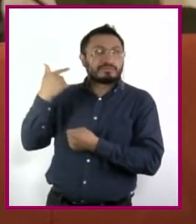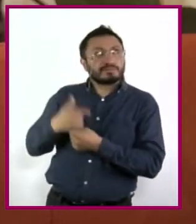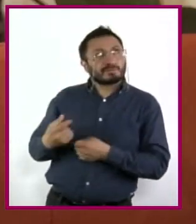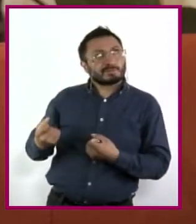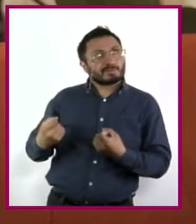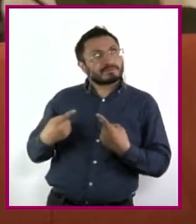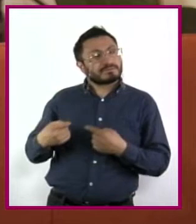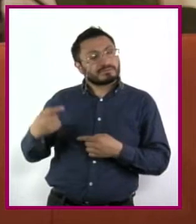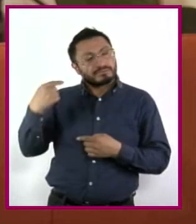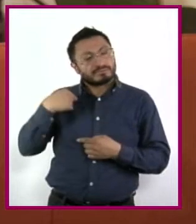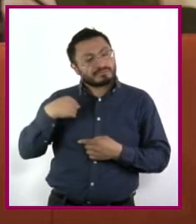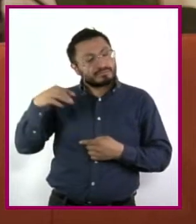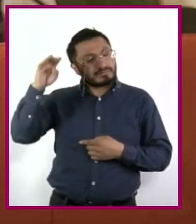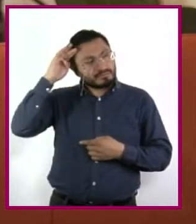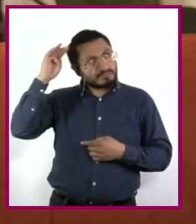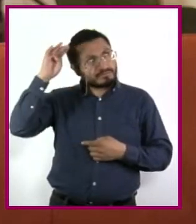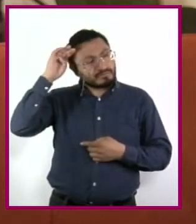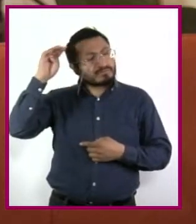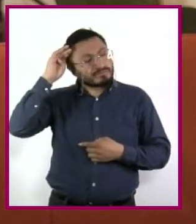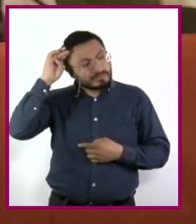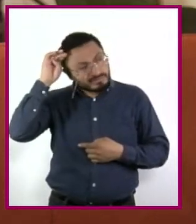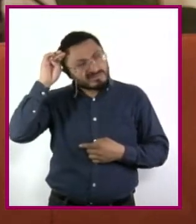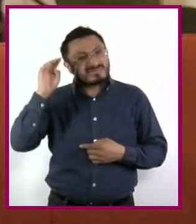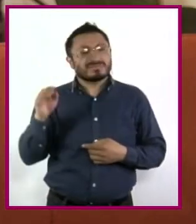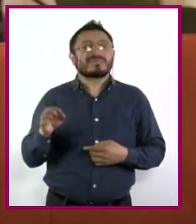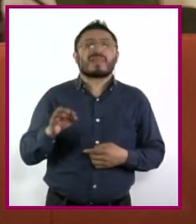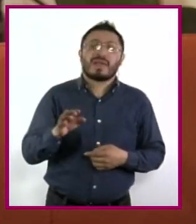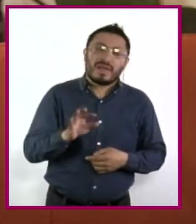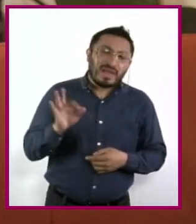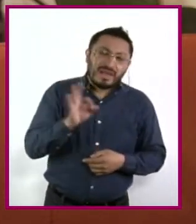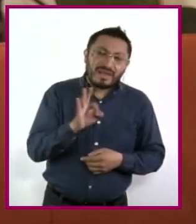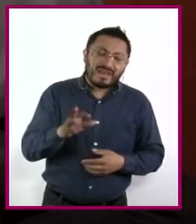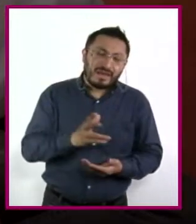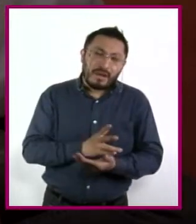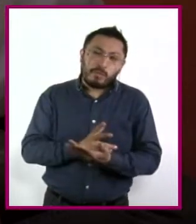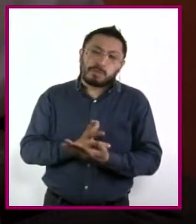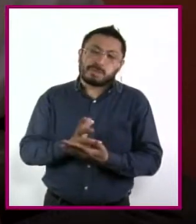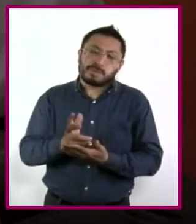valoración que estabas haciendo de la situación era un poquito